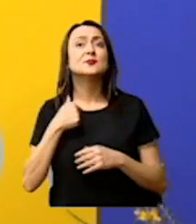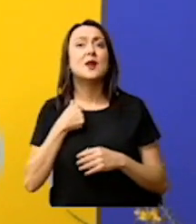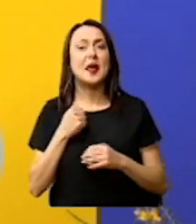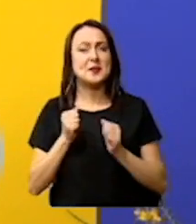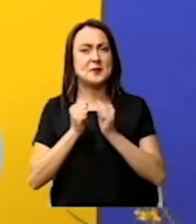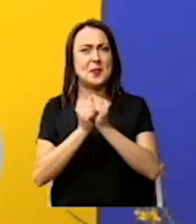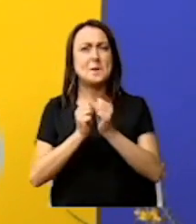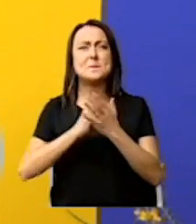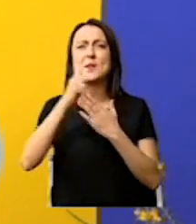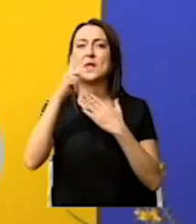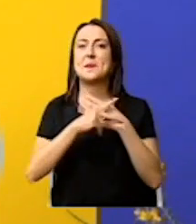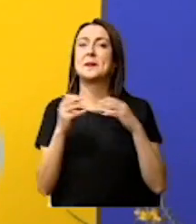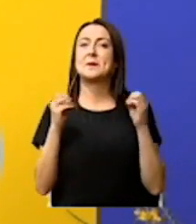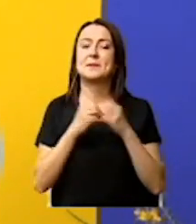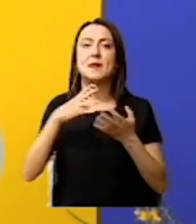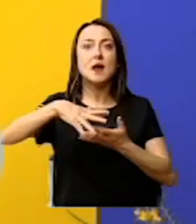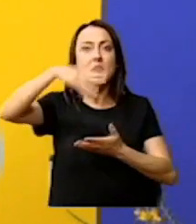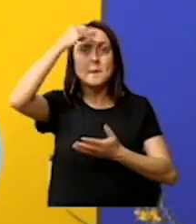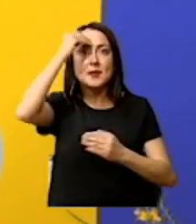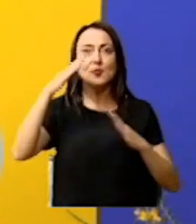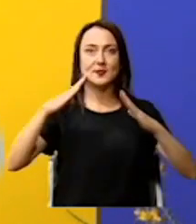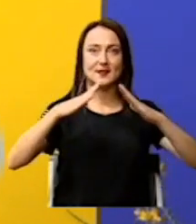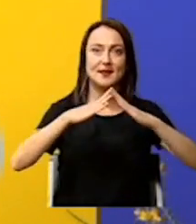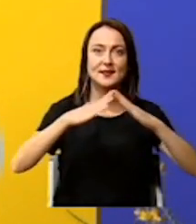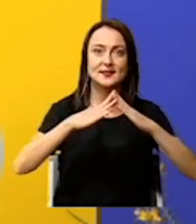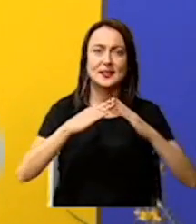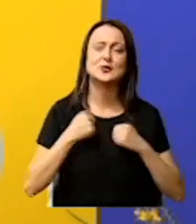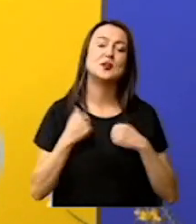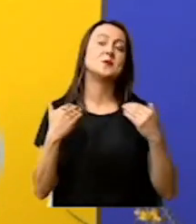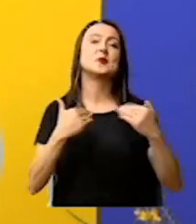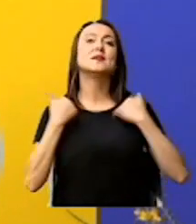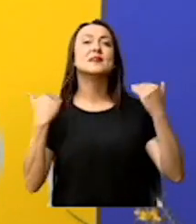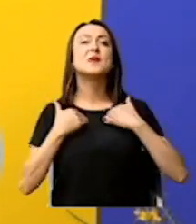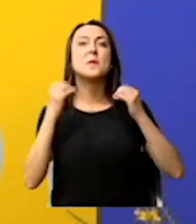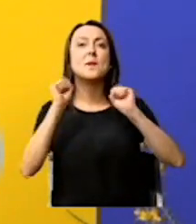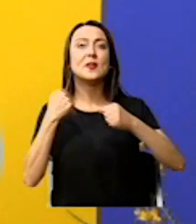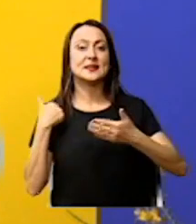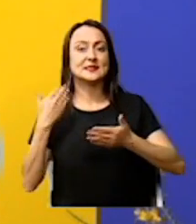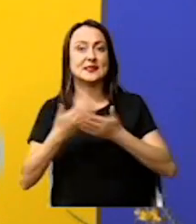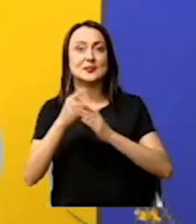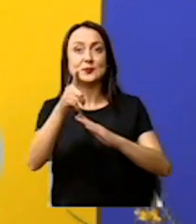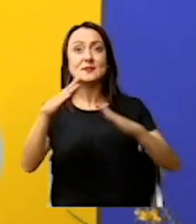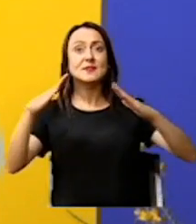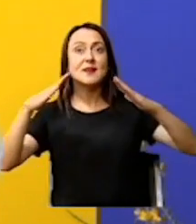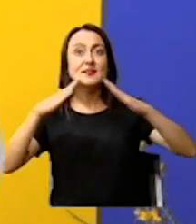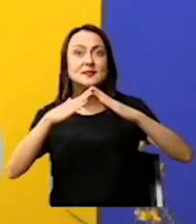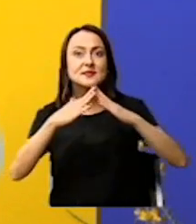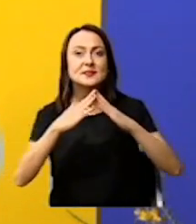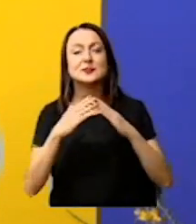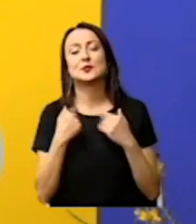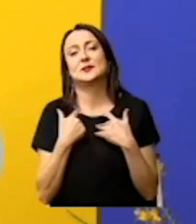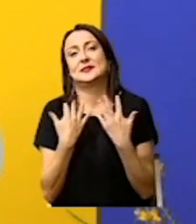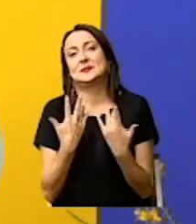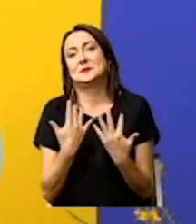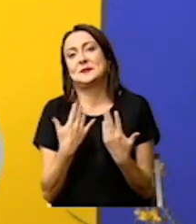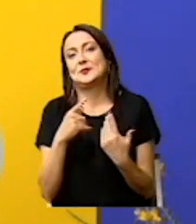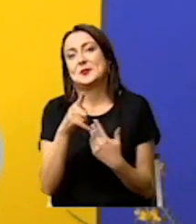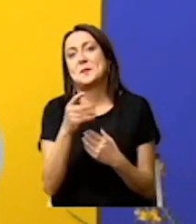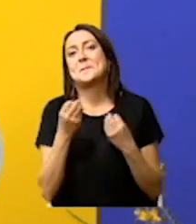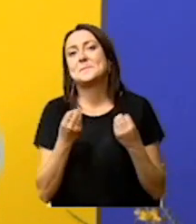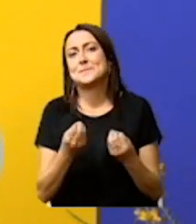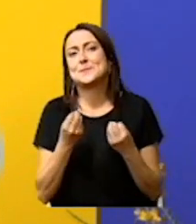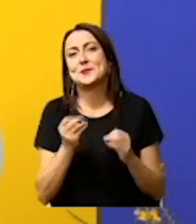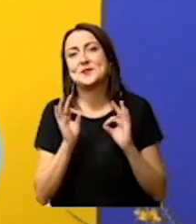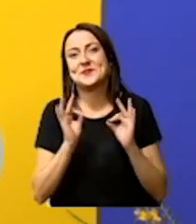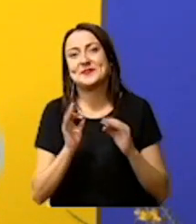un programa más de Aprendo en Casa. Estoy muy contenta de poder llegar a sus hogares y espero que estén muy, muy